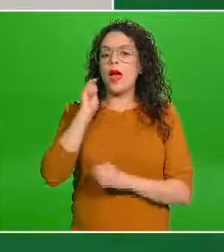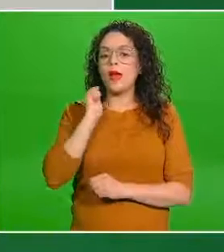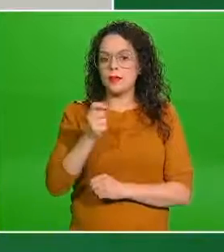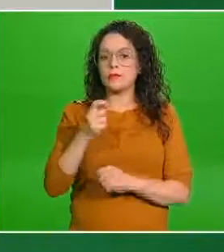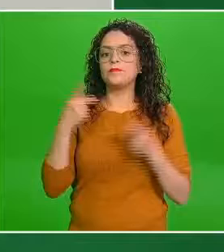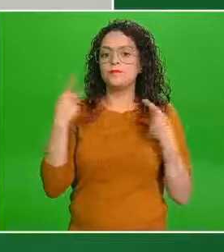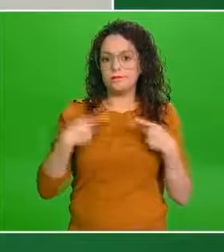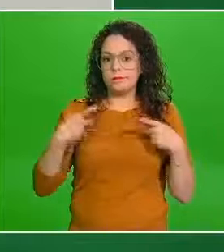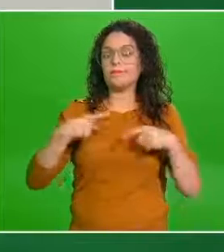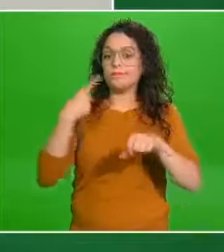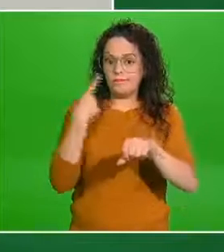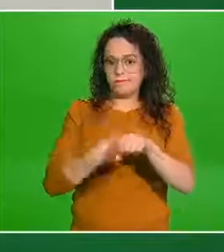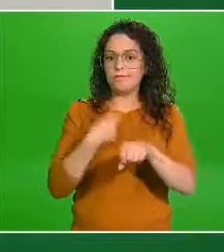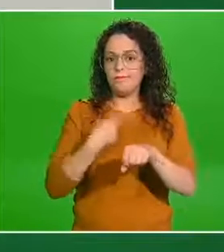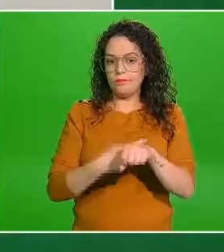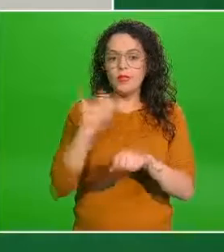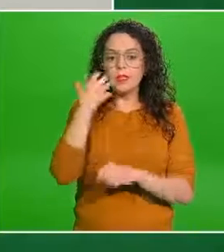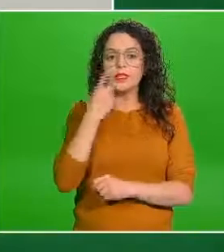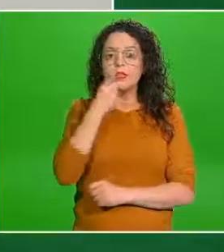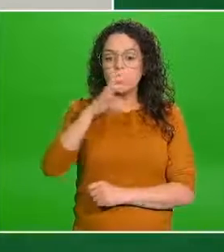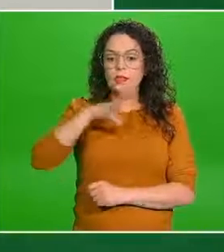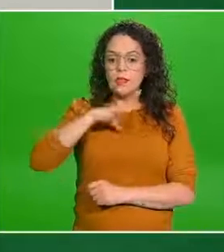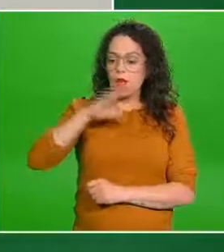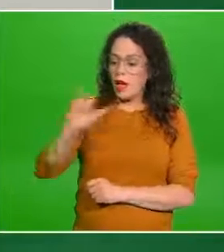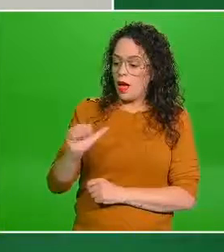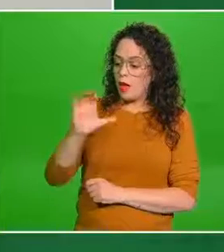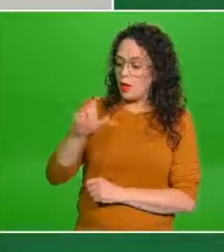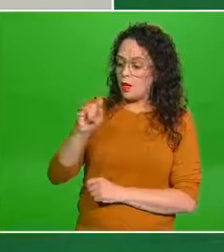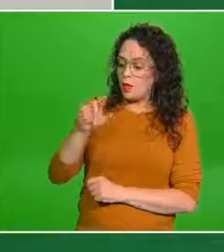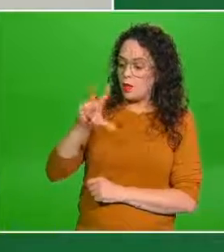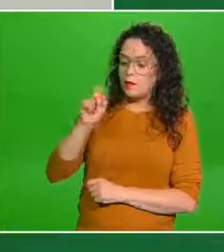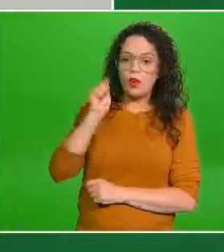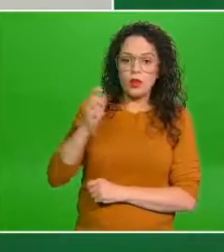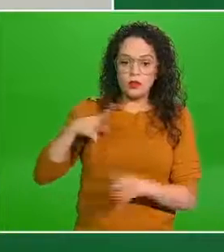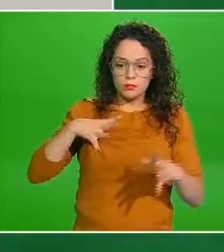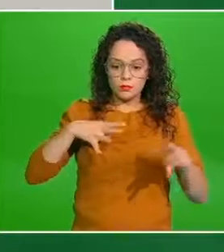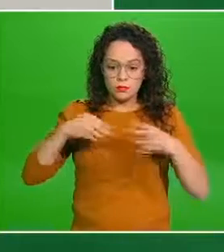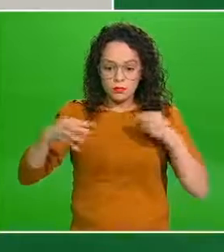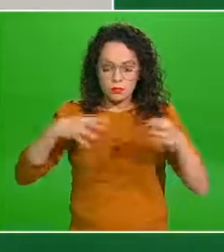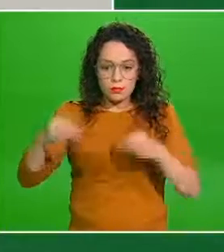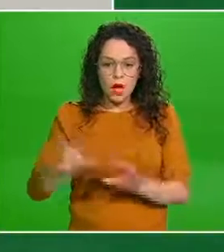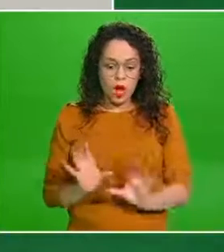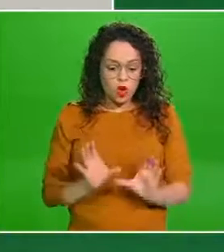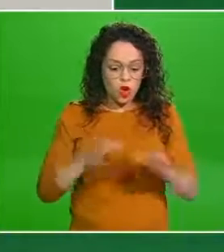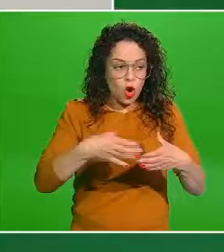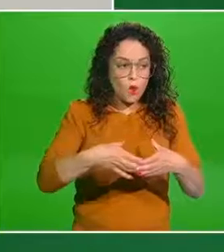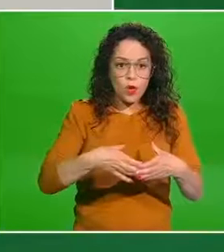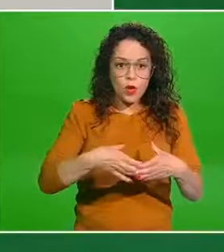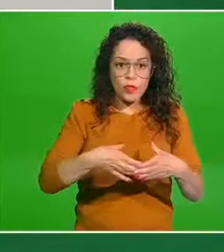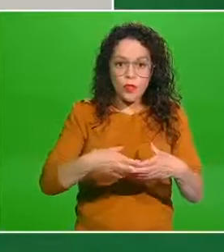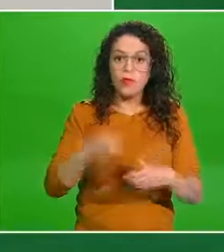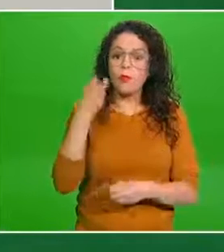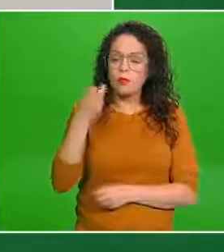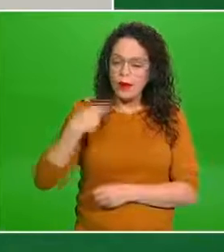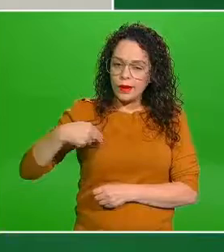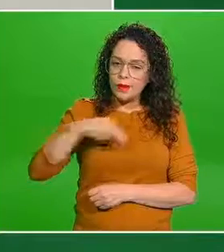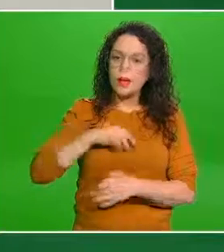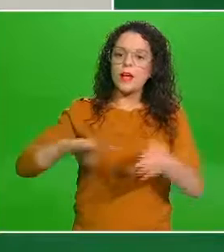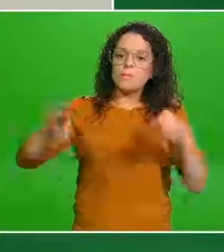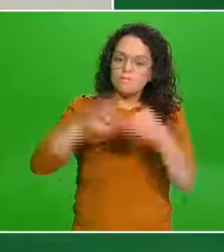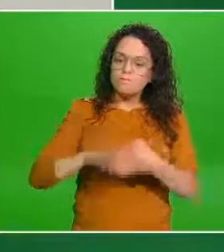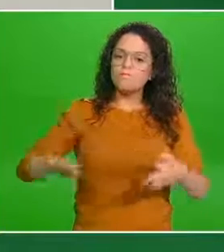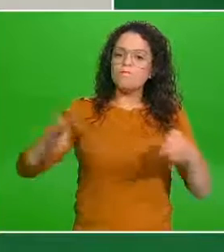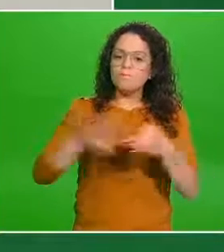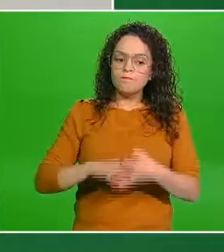que nos revela circulación viral a nivel comunitario. Por eso nosotros hemos estado continuamente diciendo que más allá